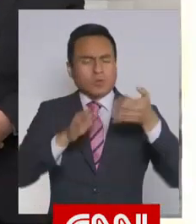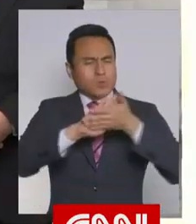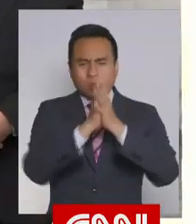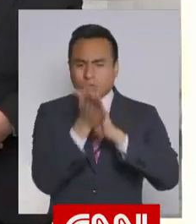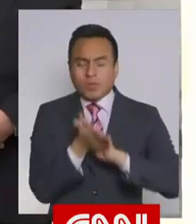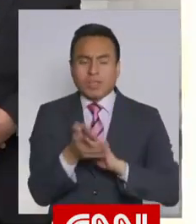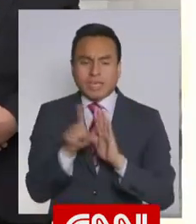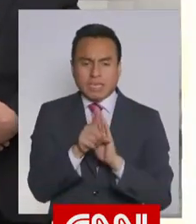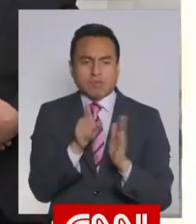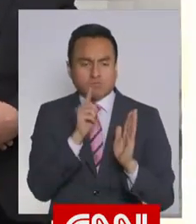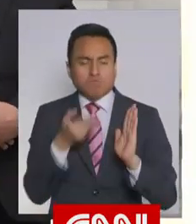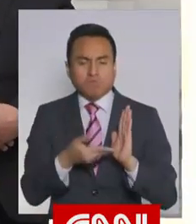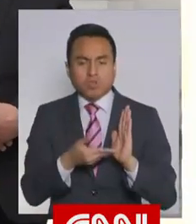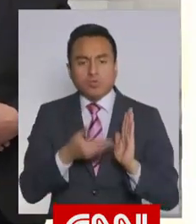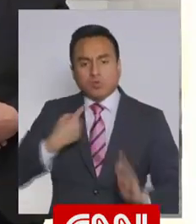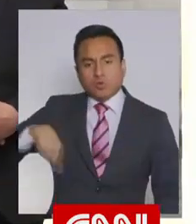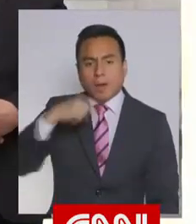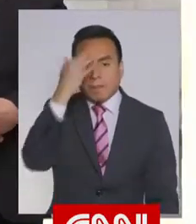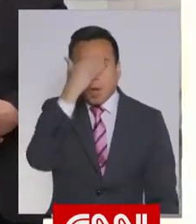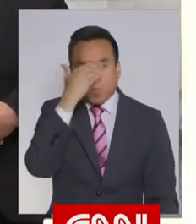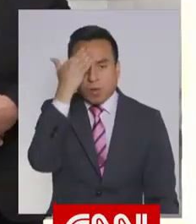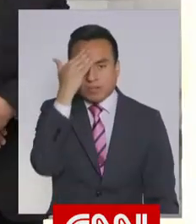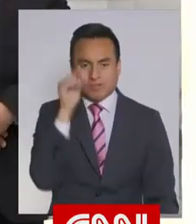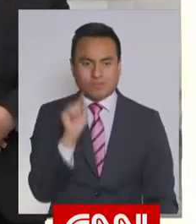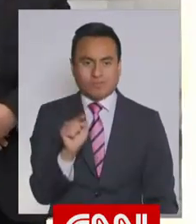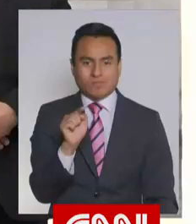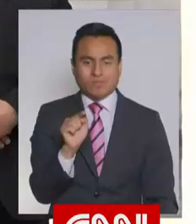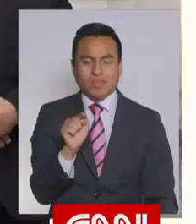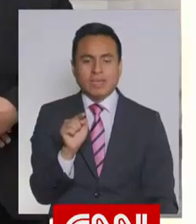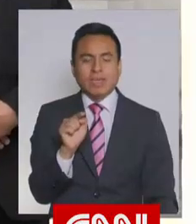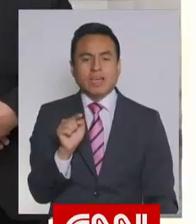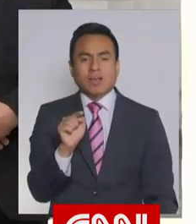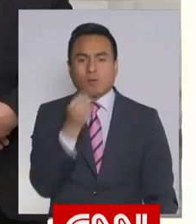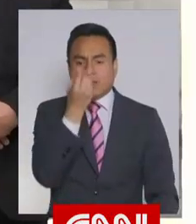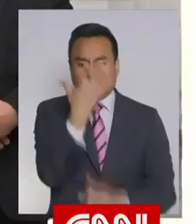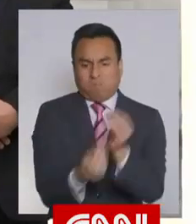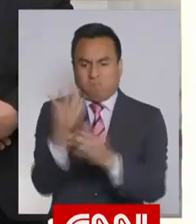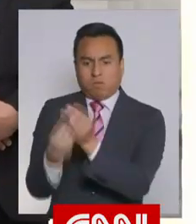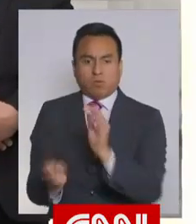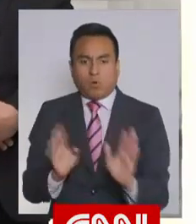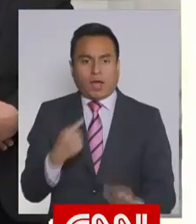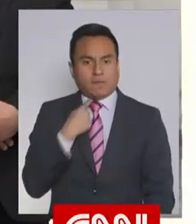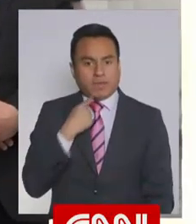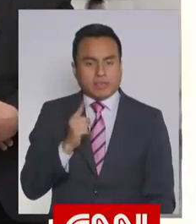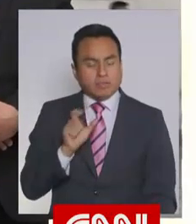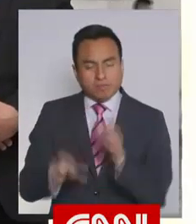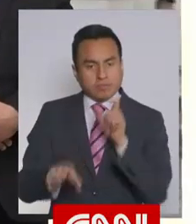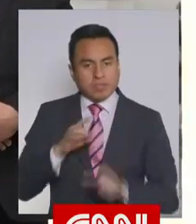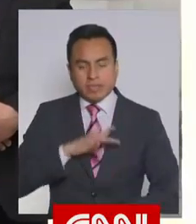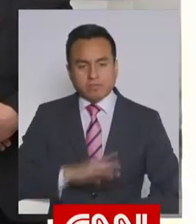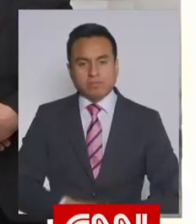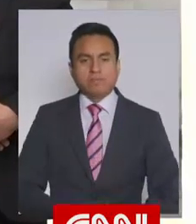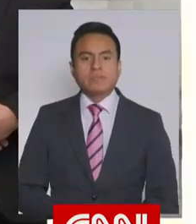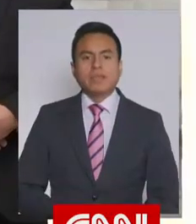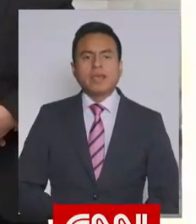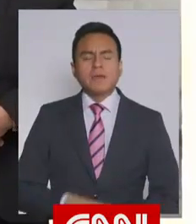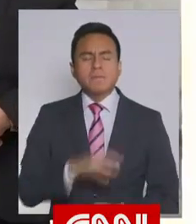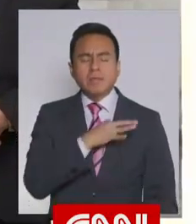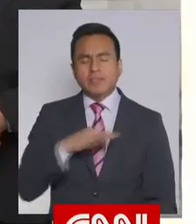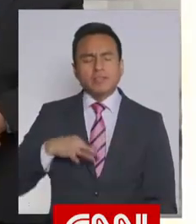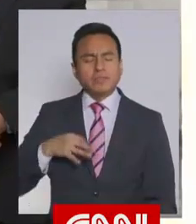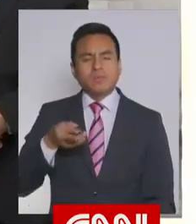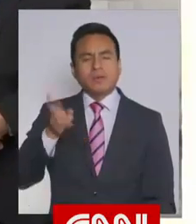porque nuestra preocupación es que el desabastecimiento no afecte a los chilenos bueno son las palabras